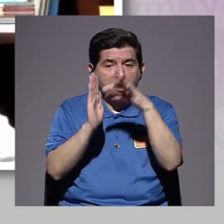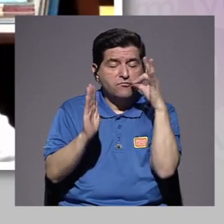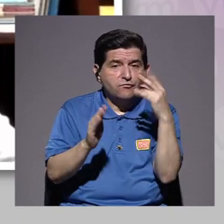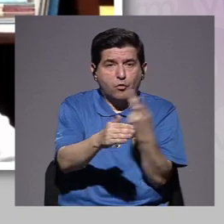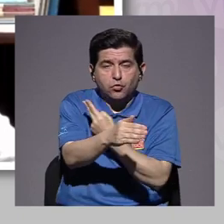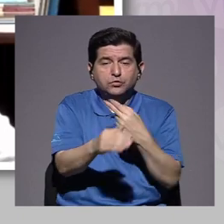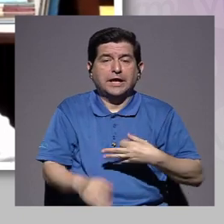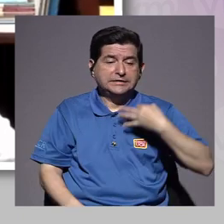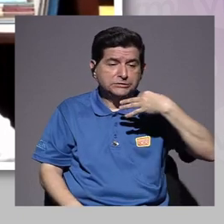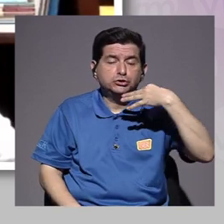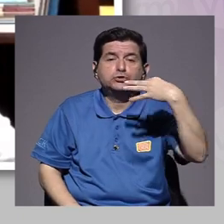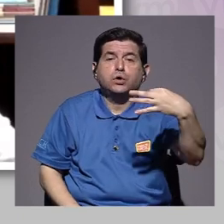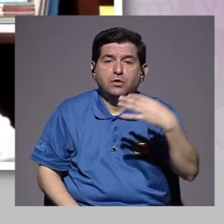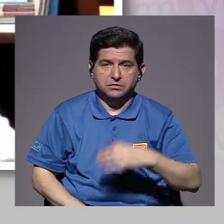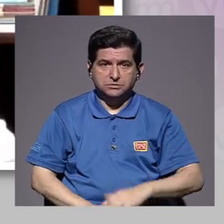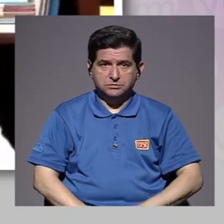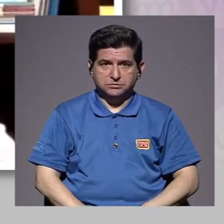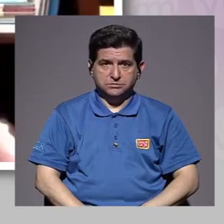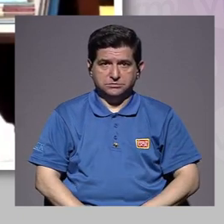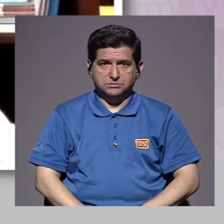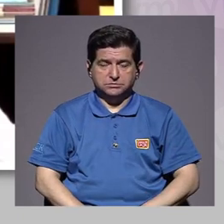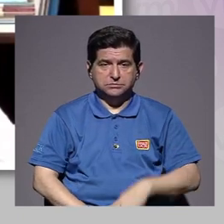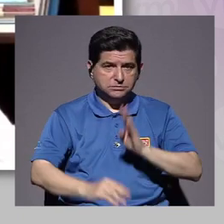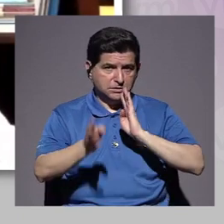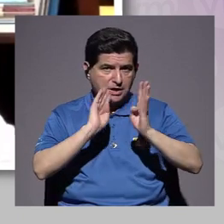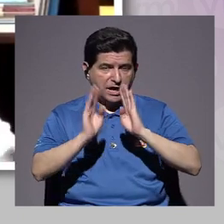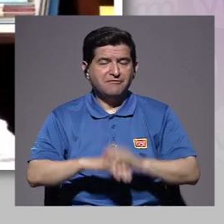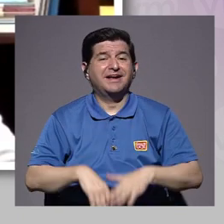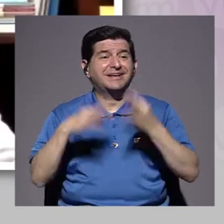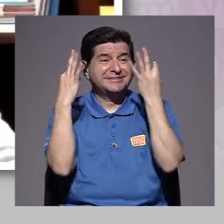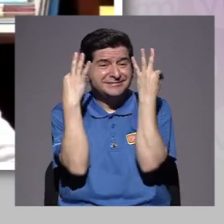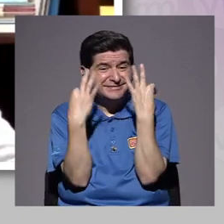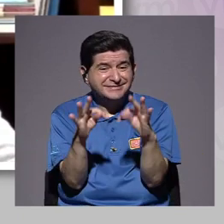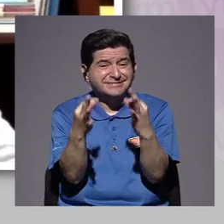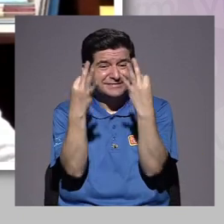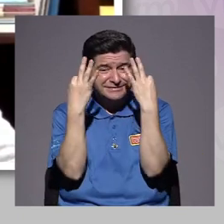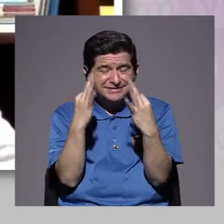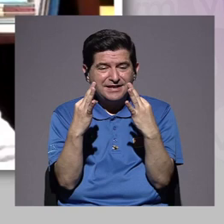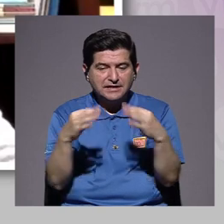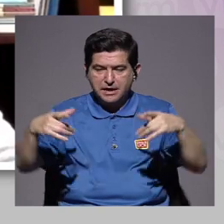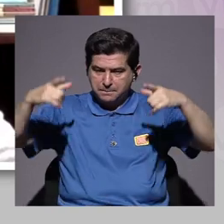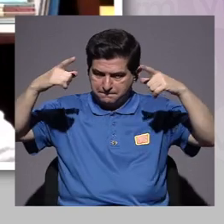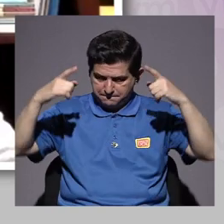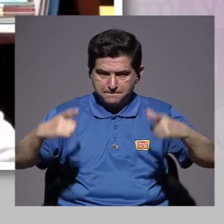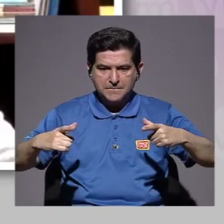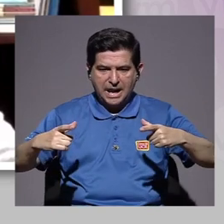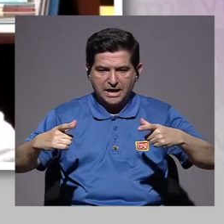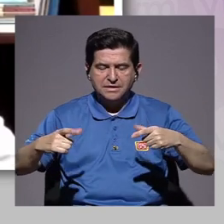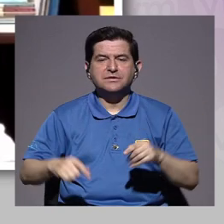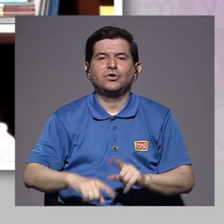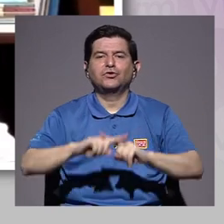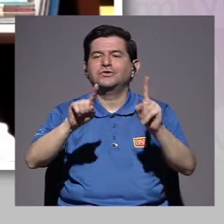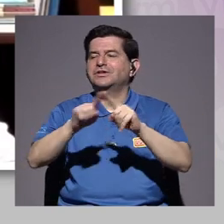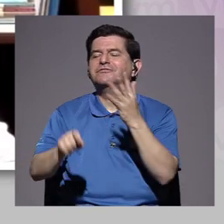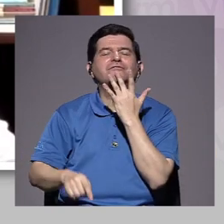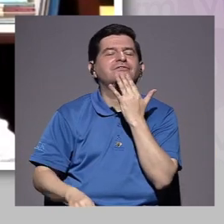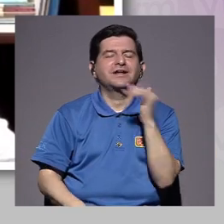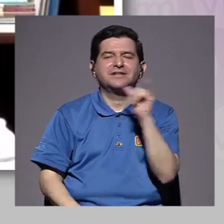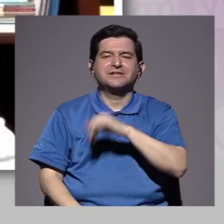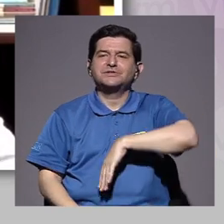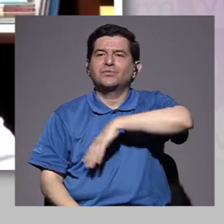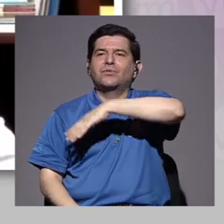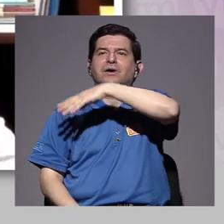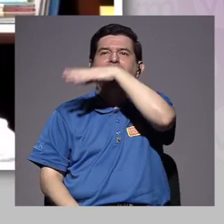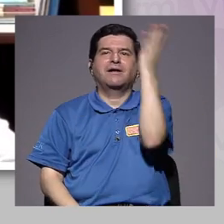frutas y vegetales todos los días y hablamos de procurar ver en el plato de alimentos un arco iris.